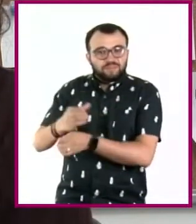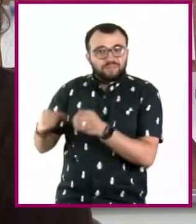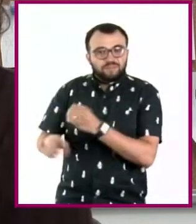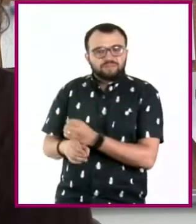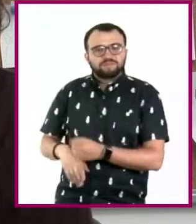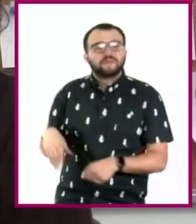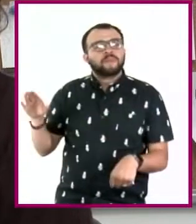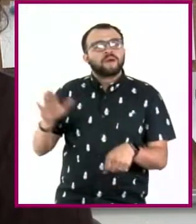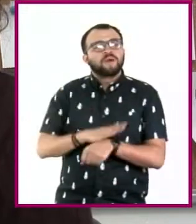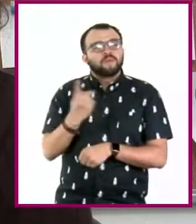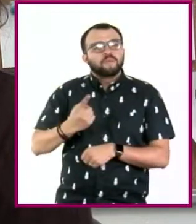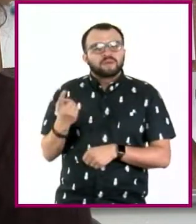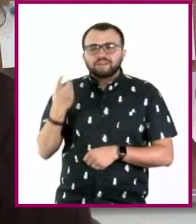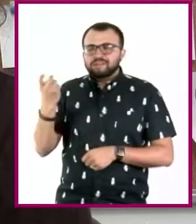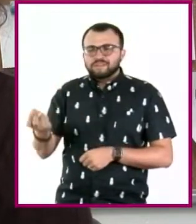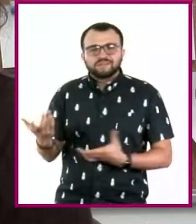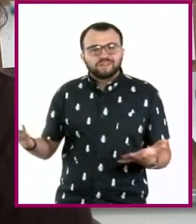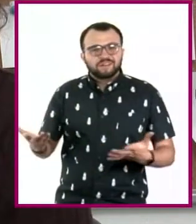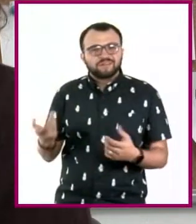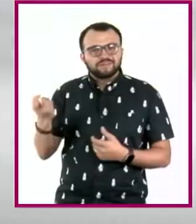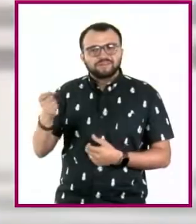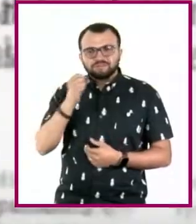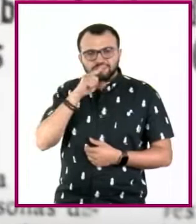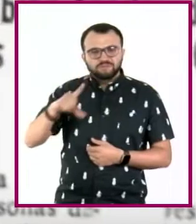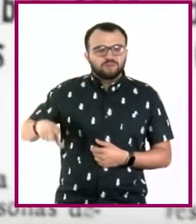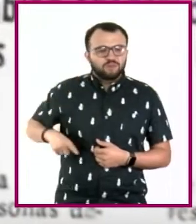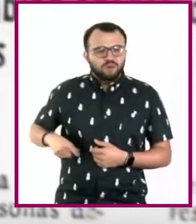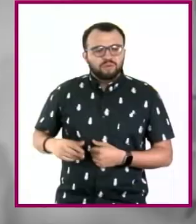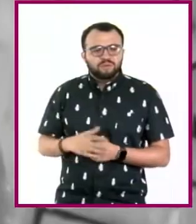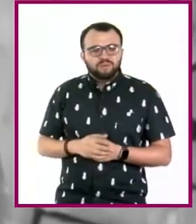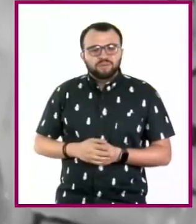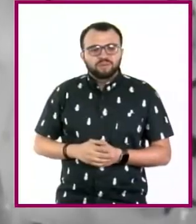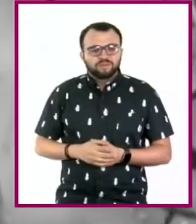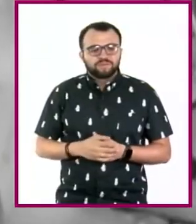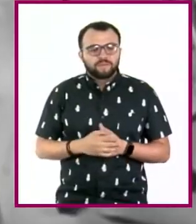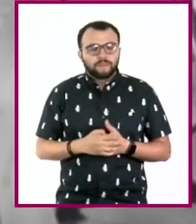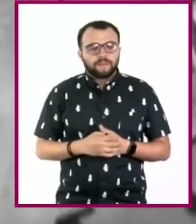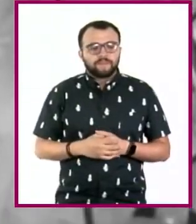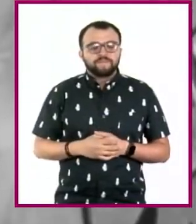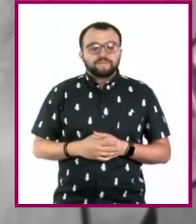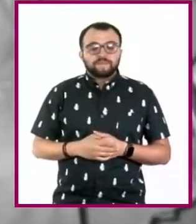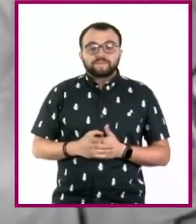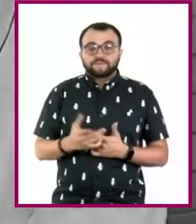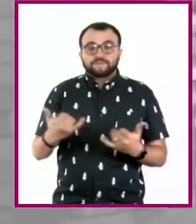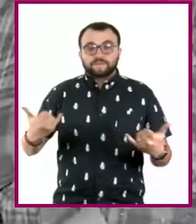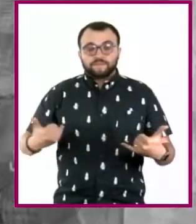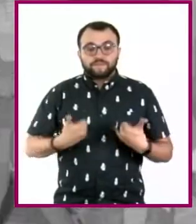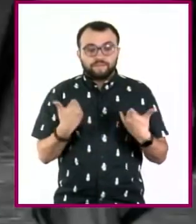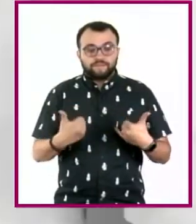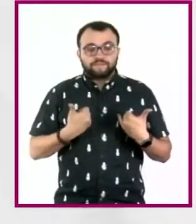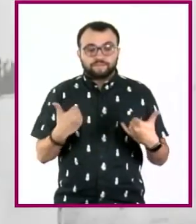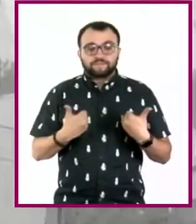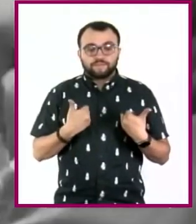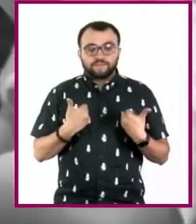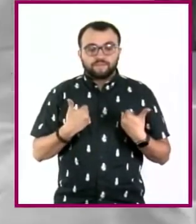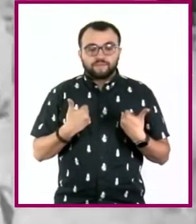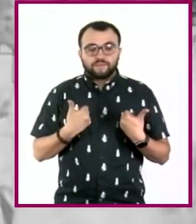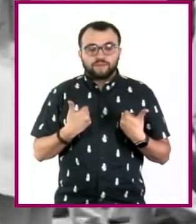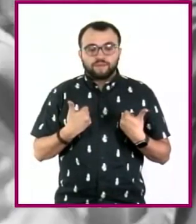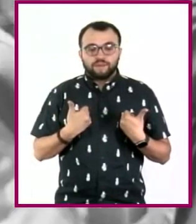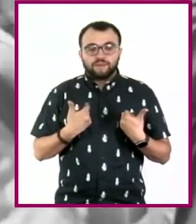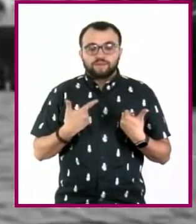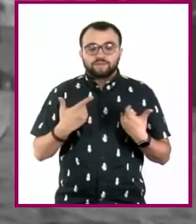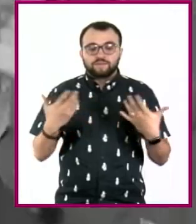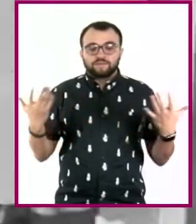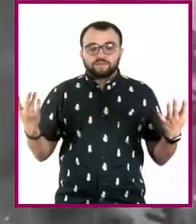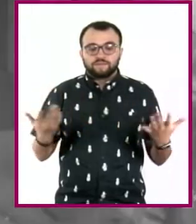¿por qué se ha dado este fenómeno propiciado por el Estado y cuál es su fundamento? Que los jóvenes fueron